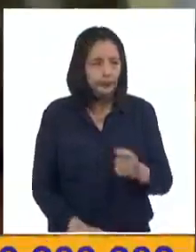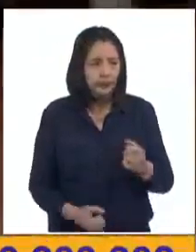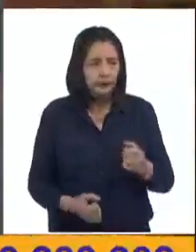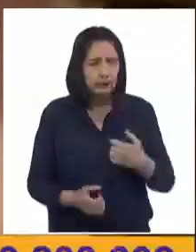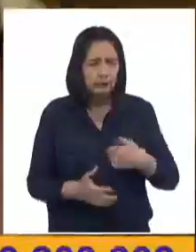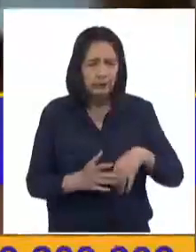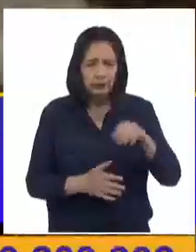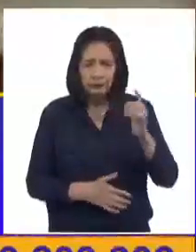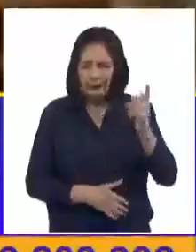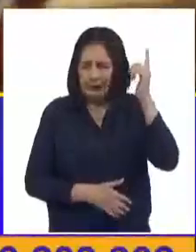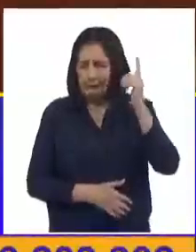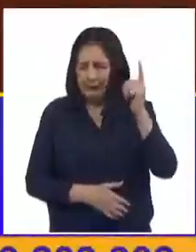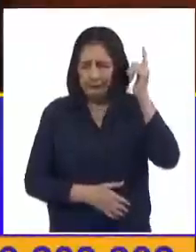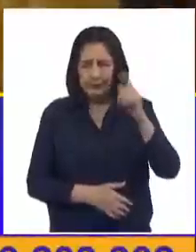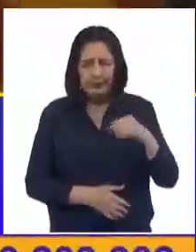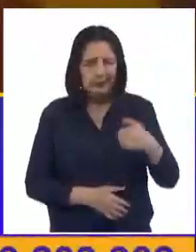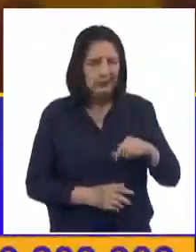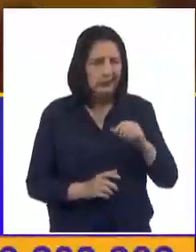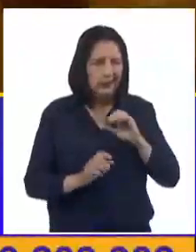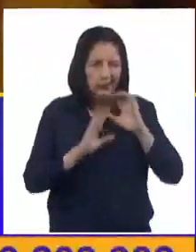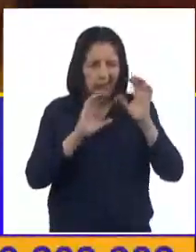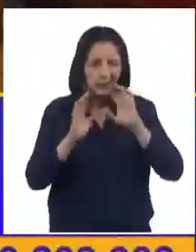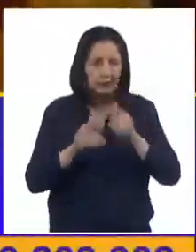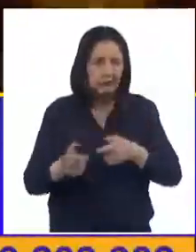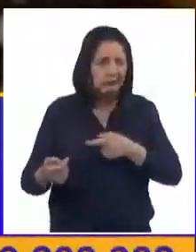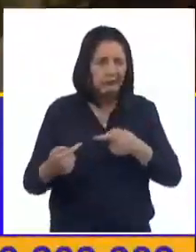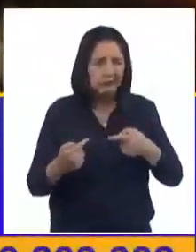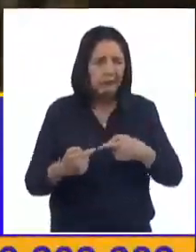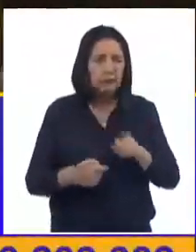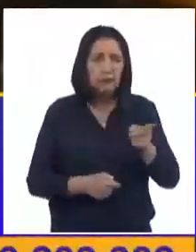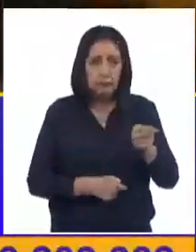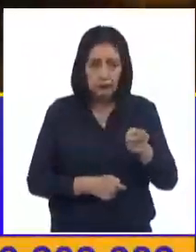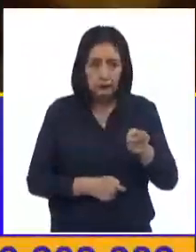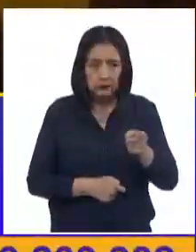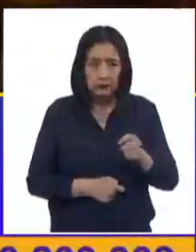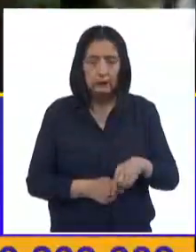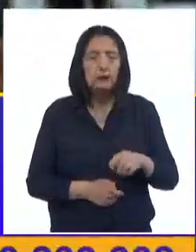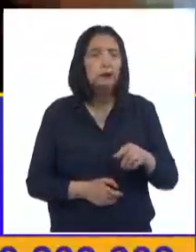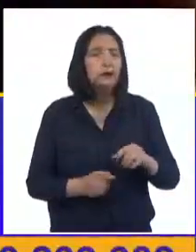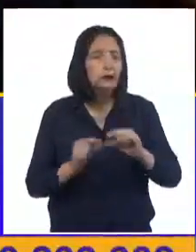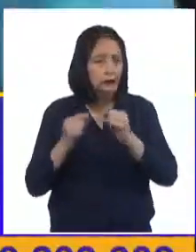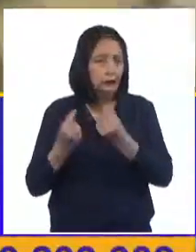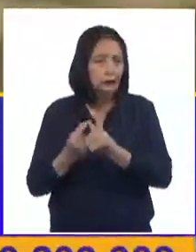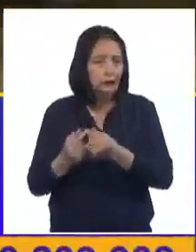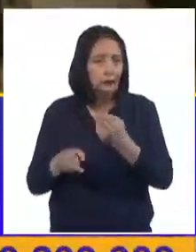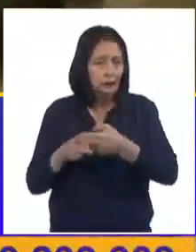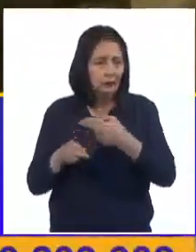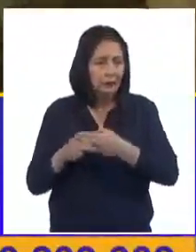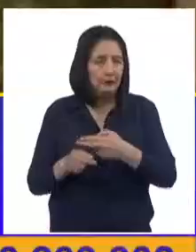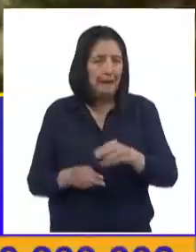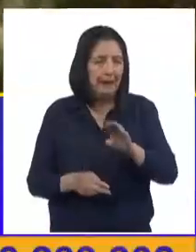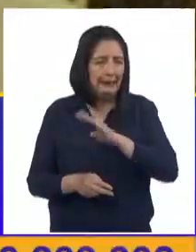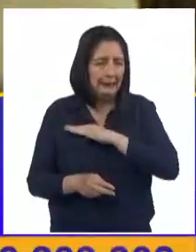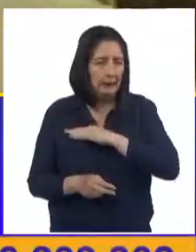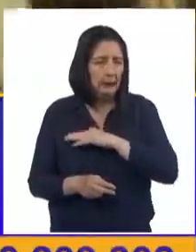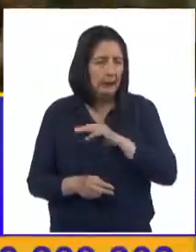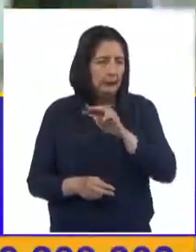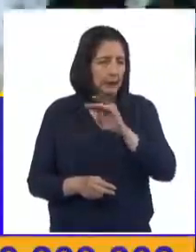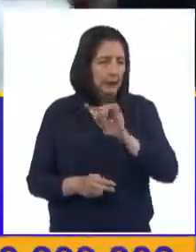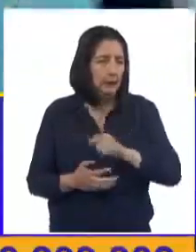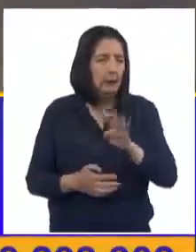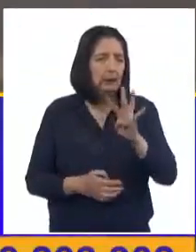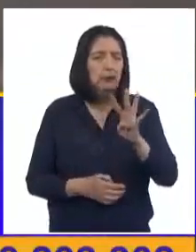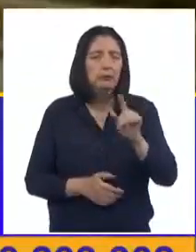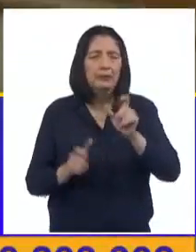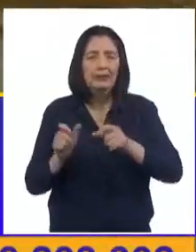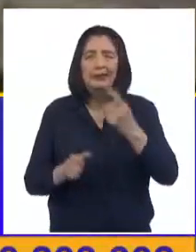Más de un disparo al aire, gritos y forcejeos. Así cayeron los malditos del milagro. Cuatro sujetos que